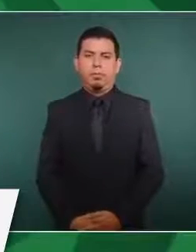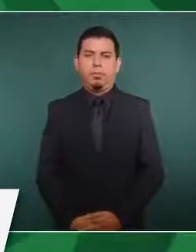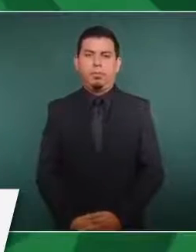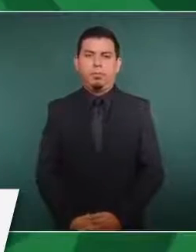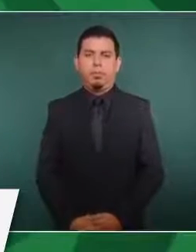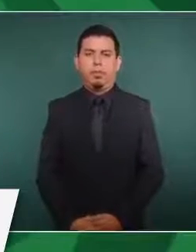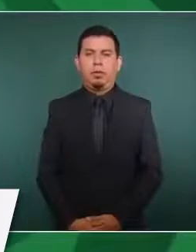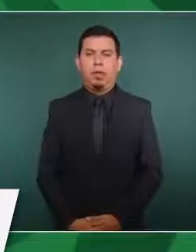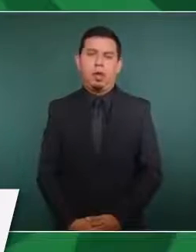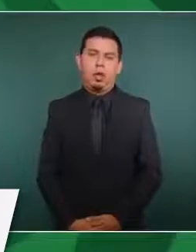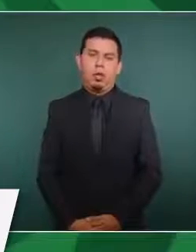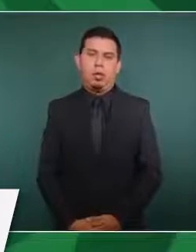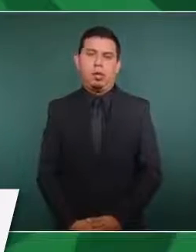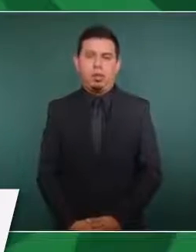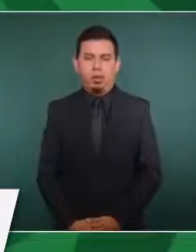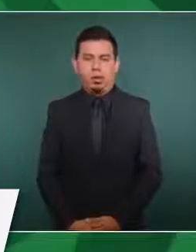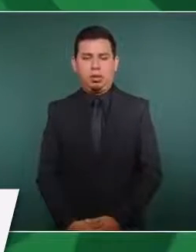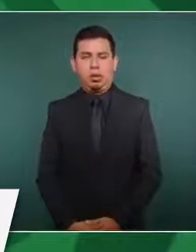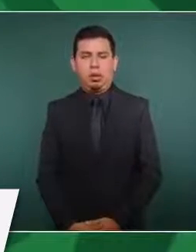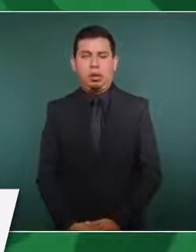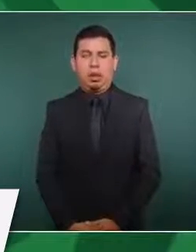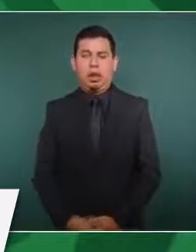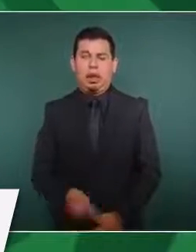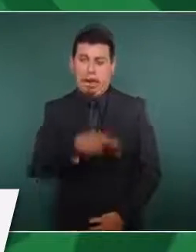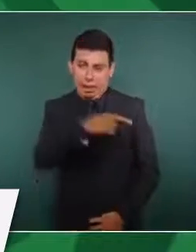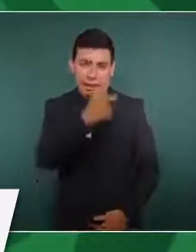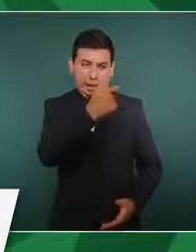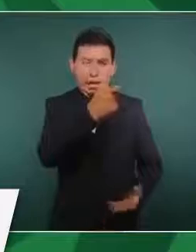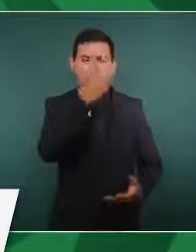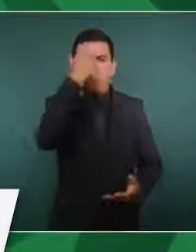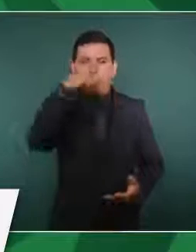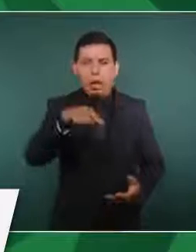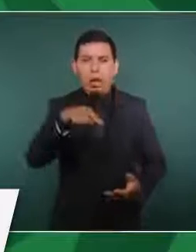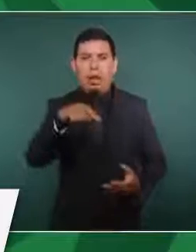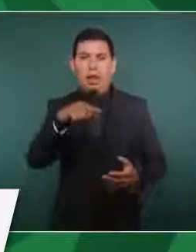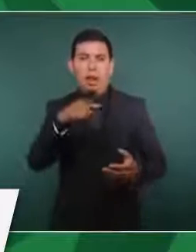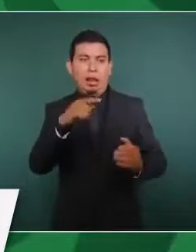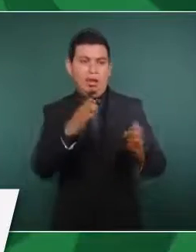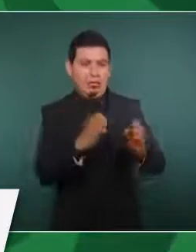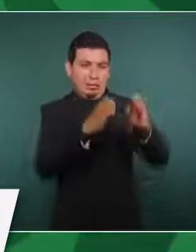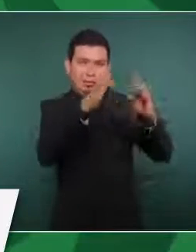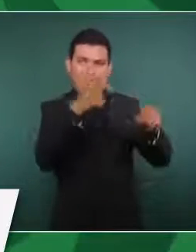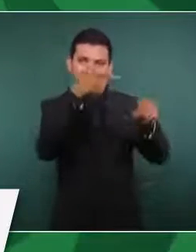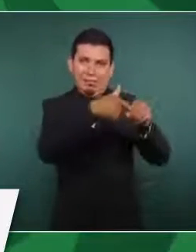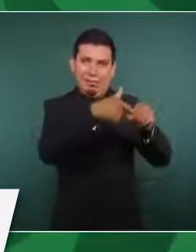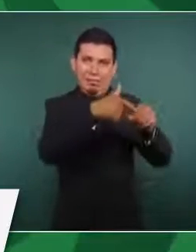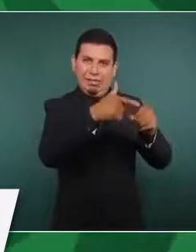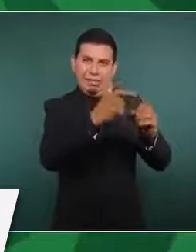entonces, para la construcción de esa planta